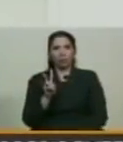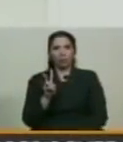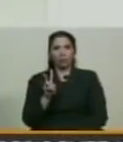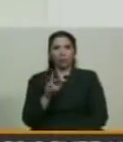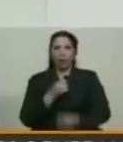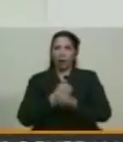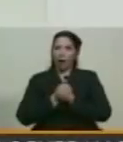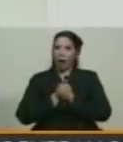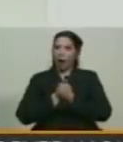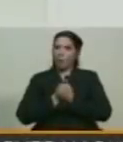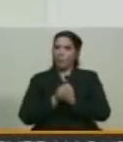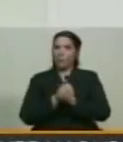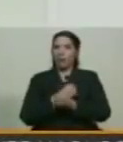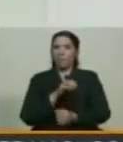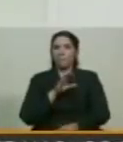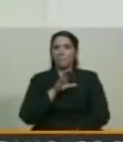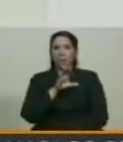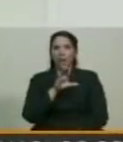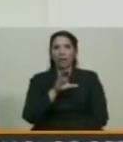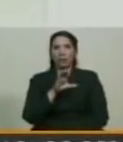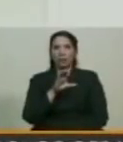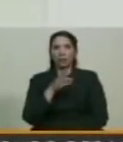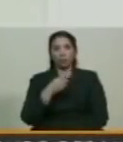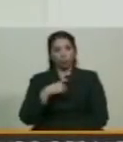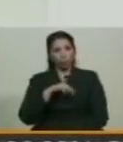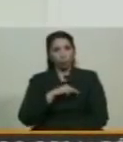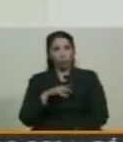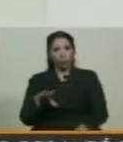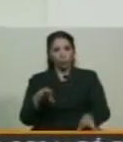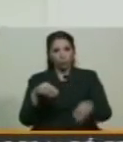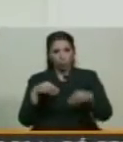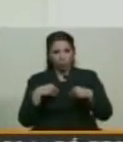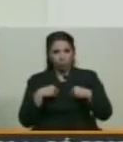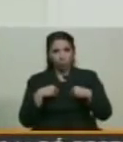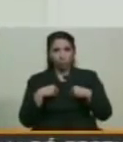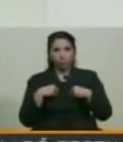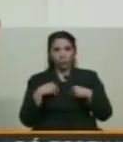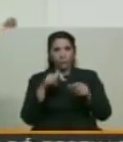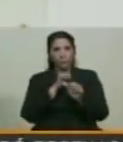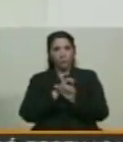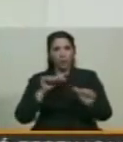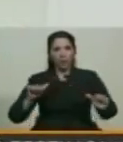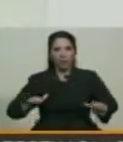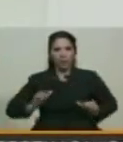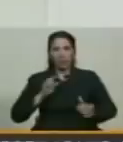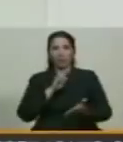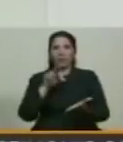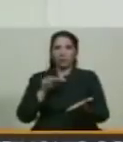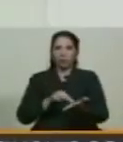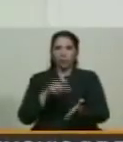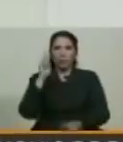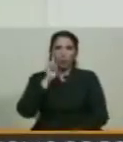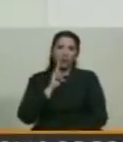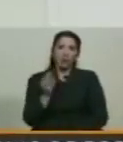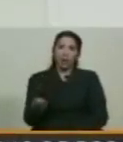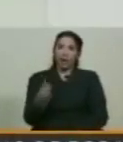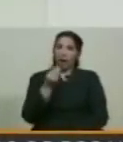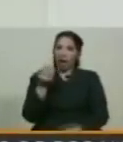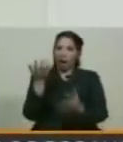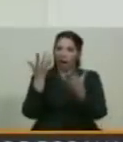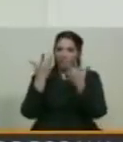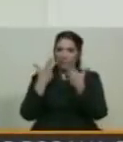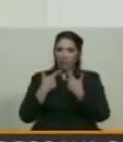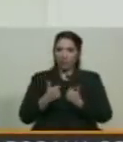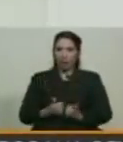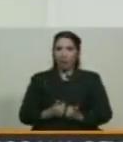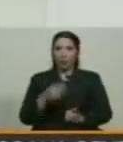esta patria hemos tomado de estos días. Y en la Fuerza Armada Nacional Bolivariana, que nos alimentamos de Bolívar, que